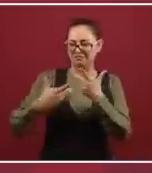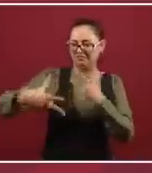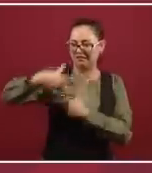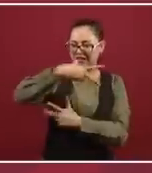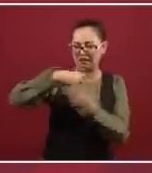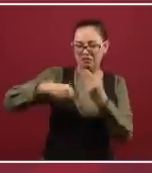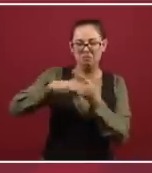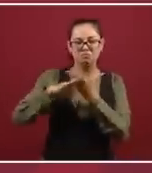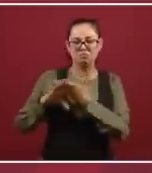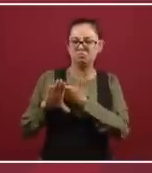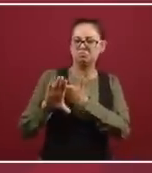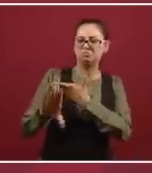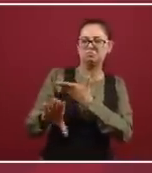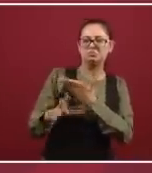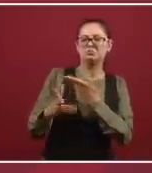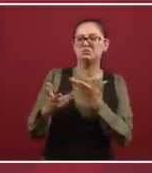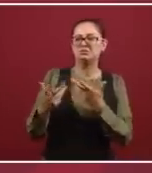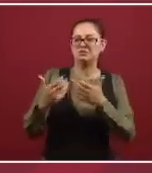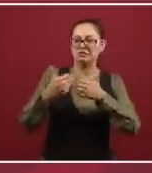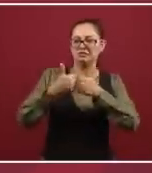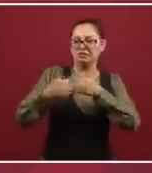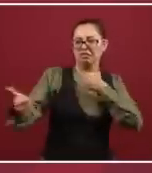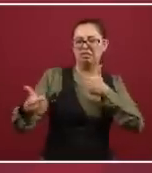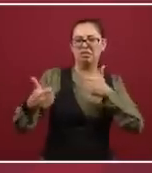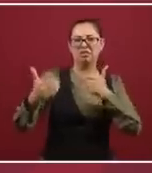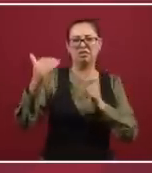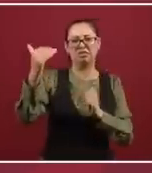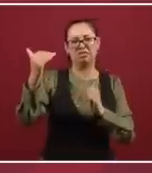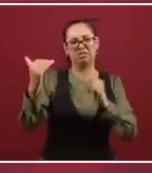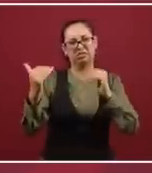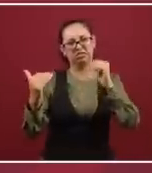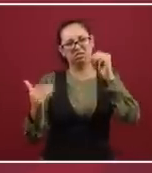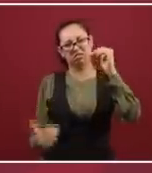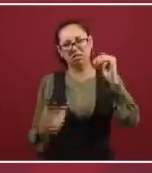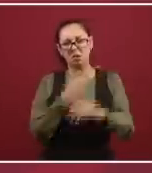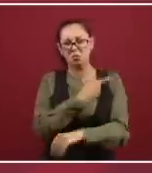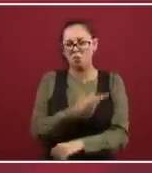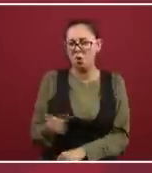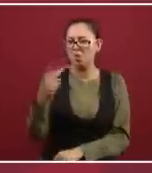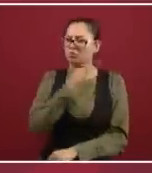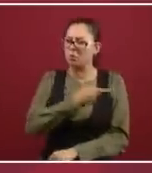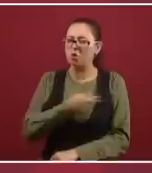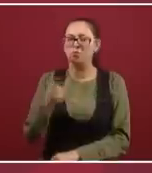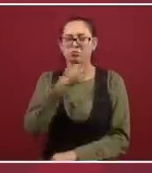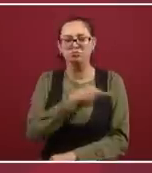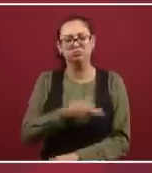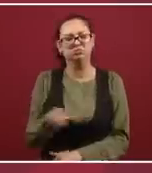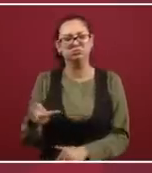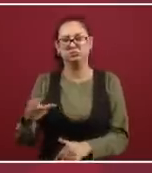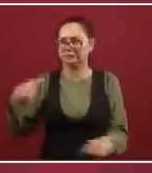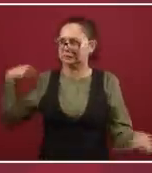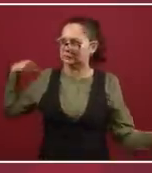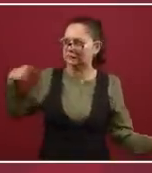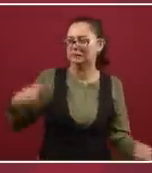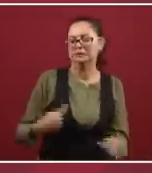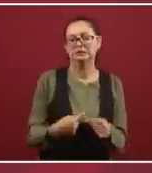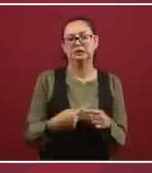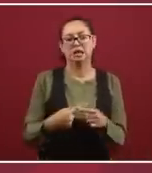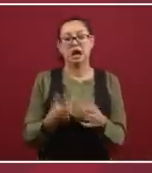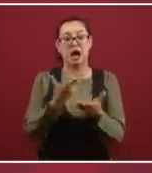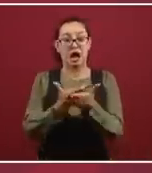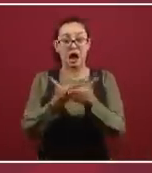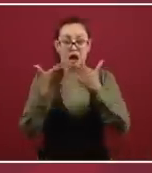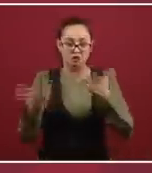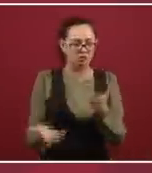desigualdades que nuestro país ha ido acumulando a lo largo de varias décadas. Es fundamental tener claro que este cambio